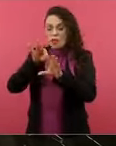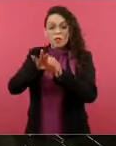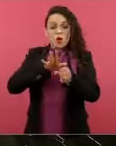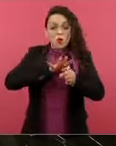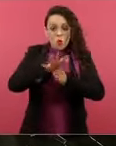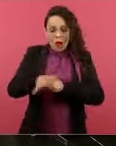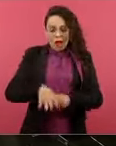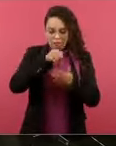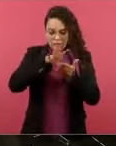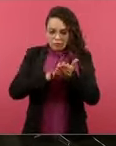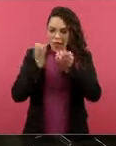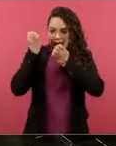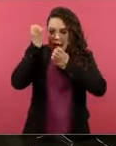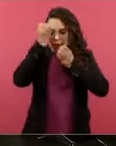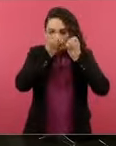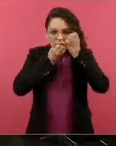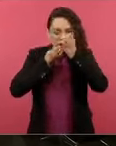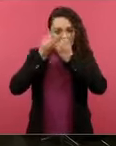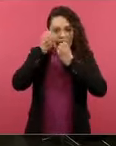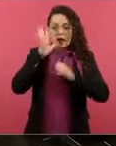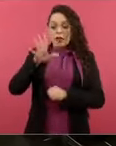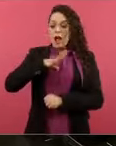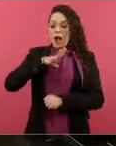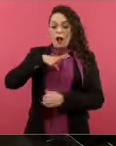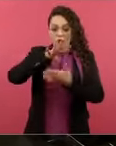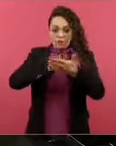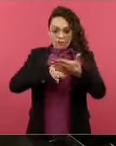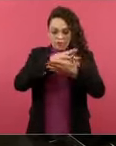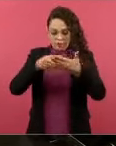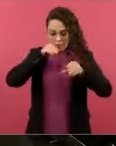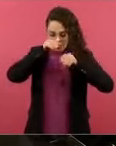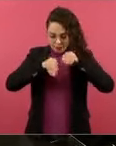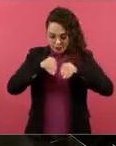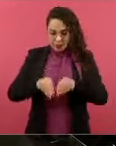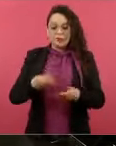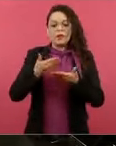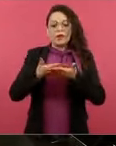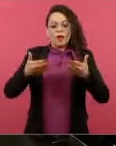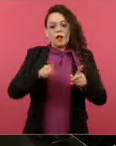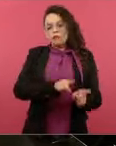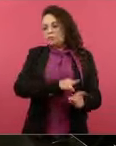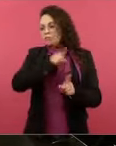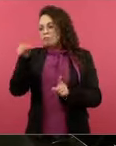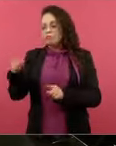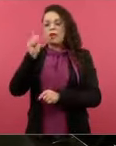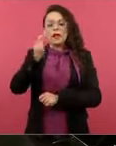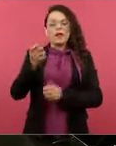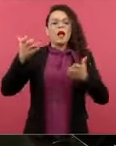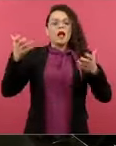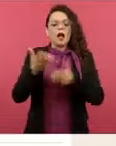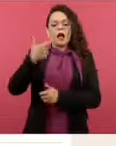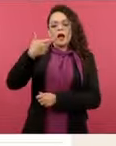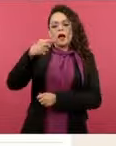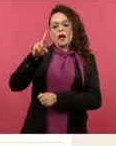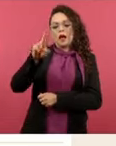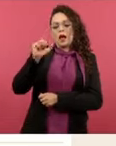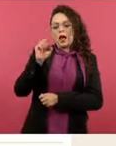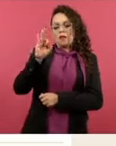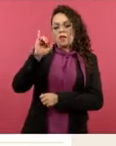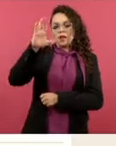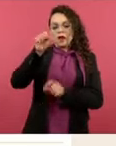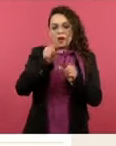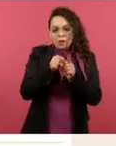nuestra tabla que ya llenamos, pero ahora vamos a hacer gráficas, a ver cuántos seres vivos hay con esta característica de